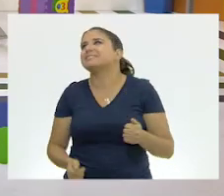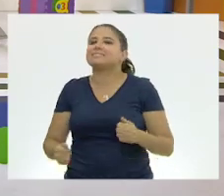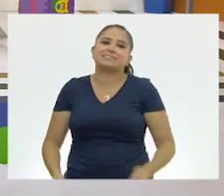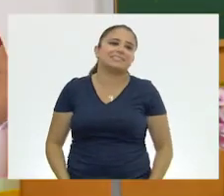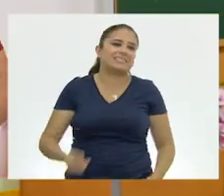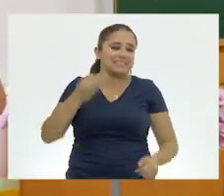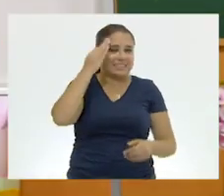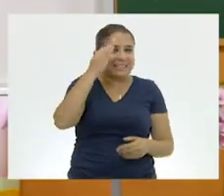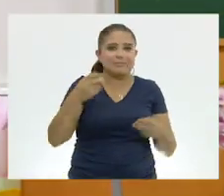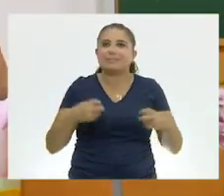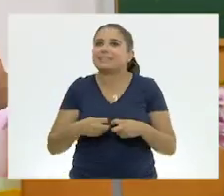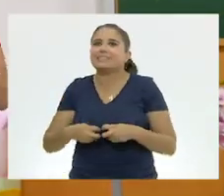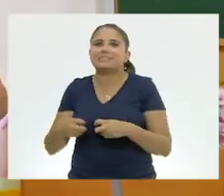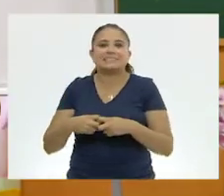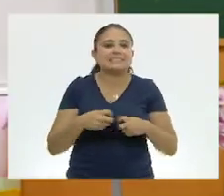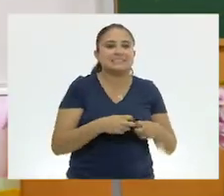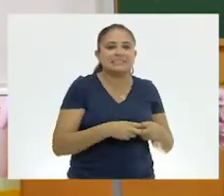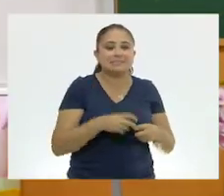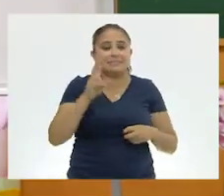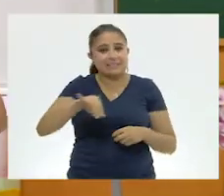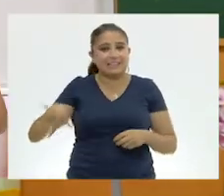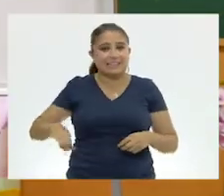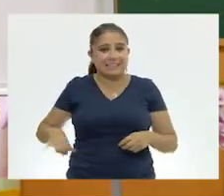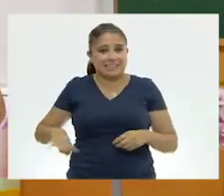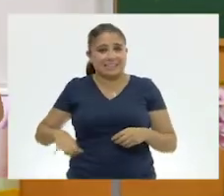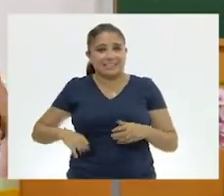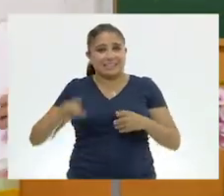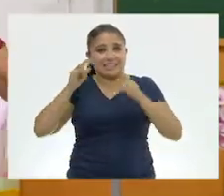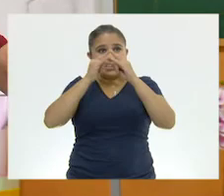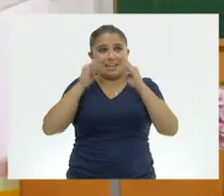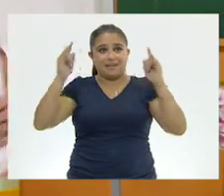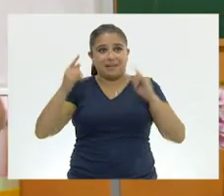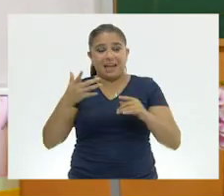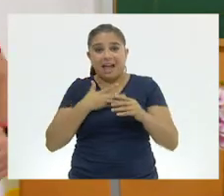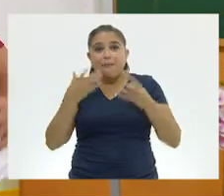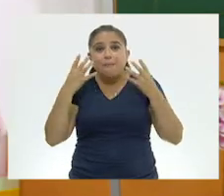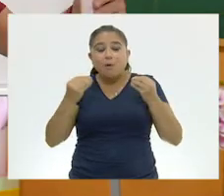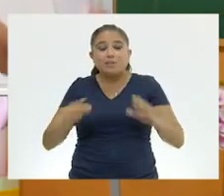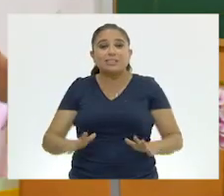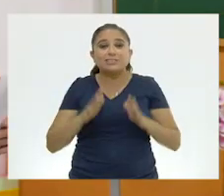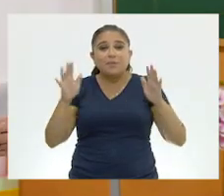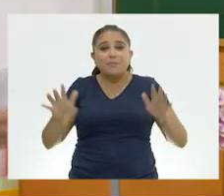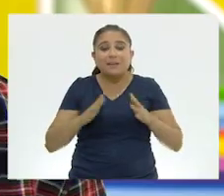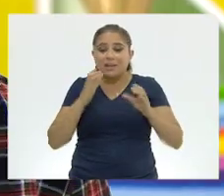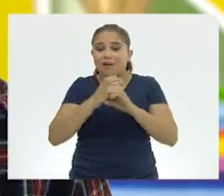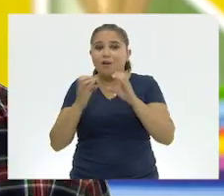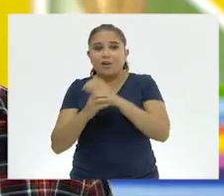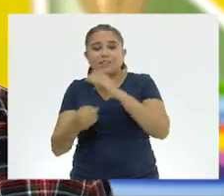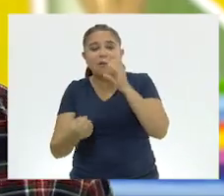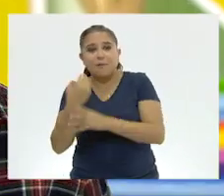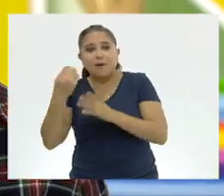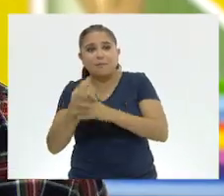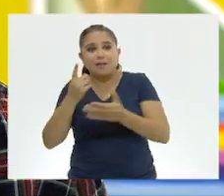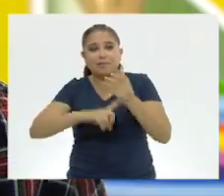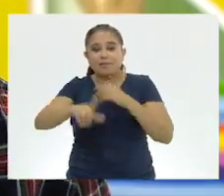mío, ¡qué nervios! Pero eso es lo interesante de un campamento. Que hay muchas sorpresas, cosas nuevas, cosas que no